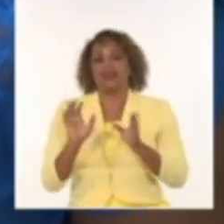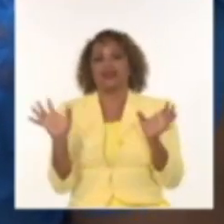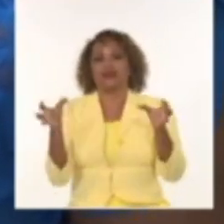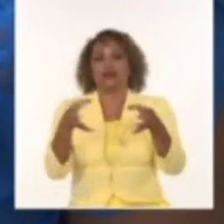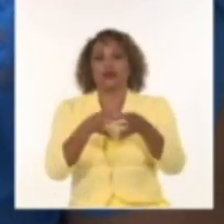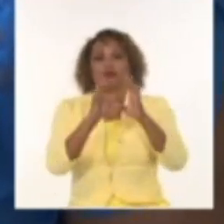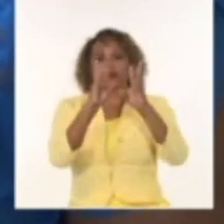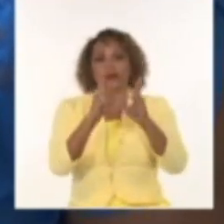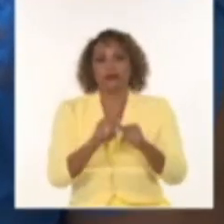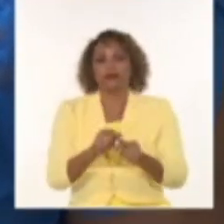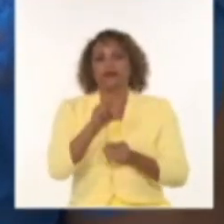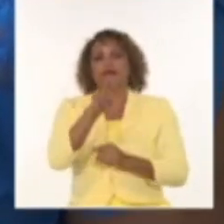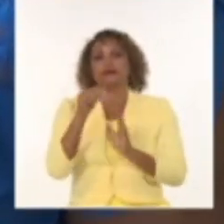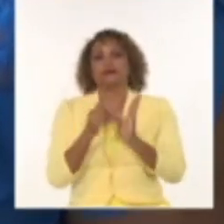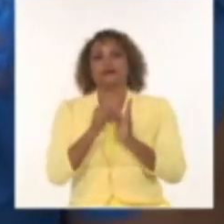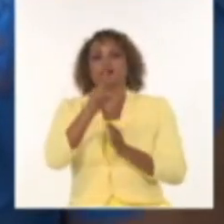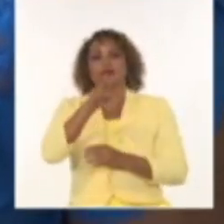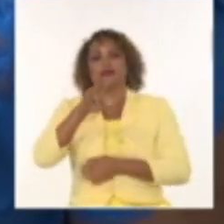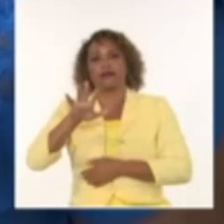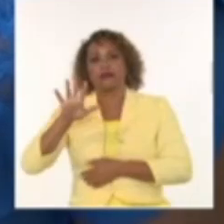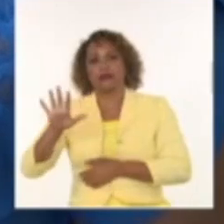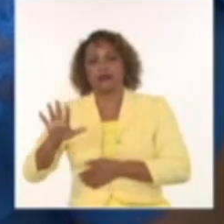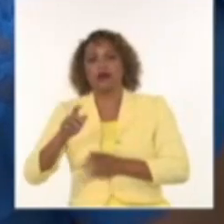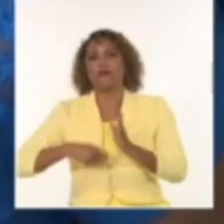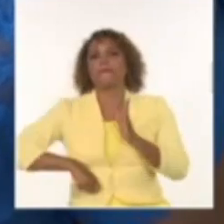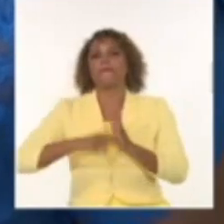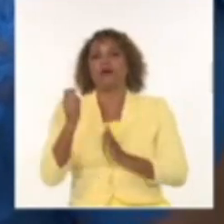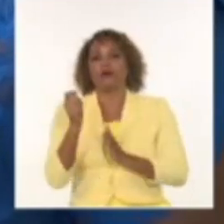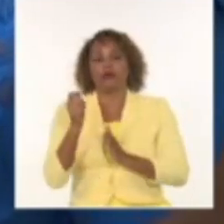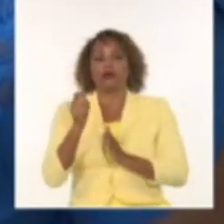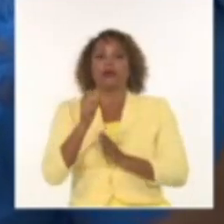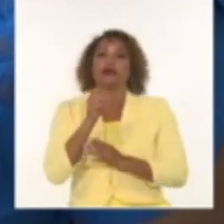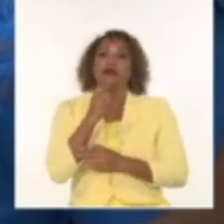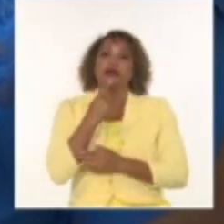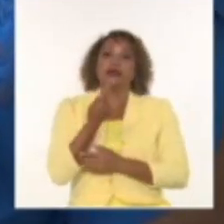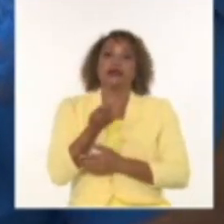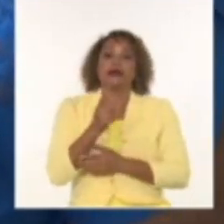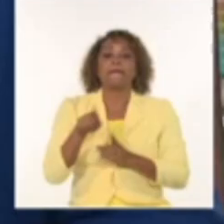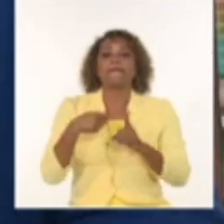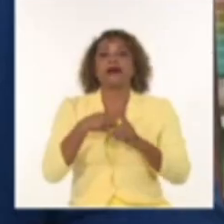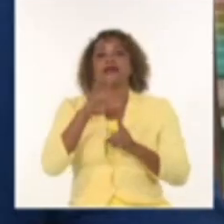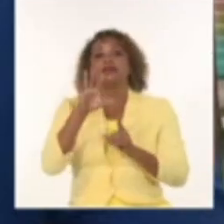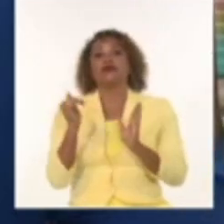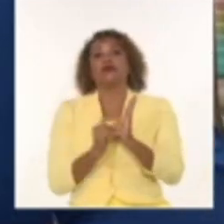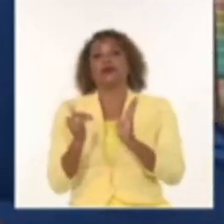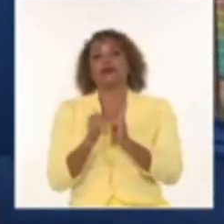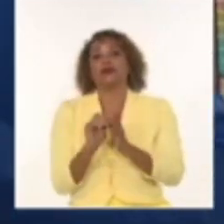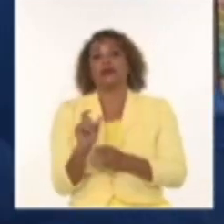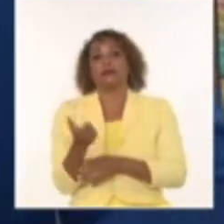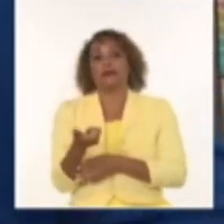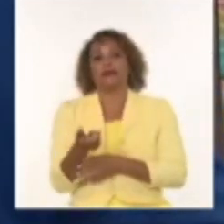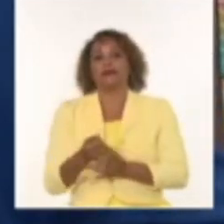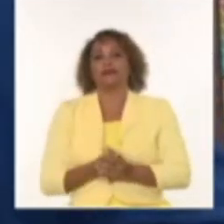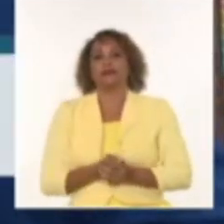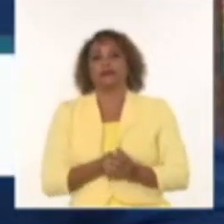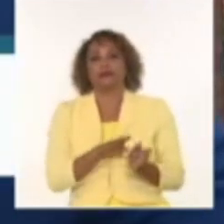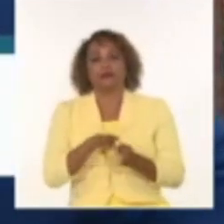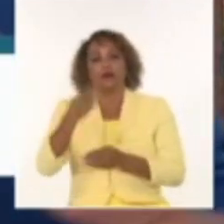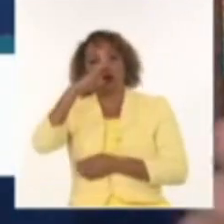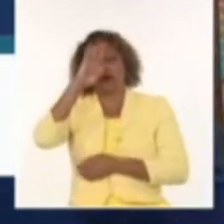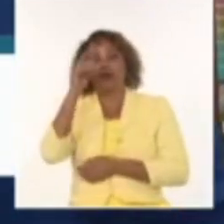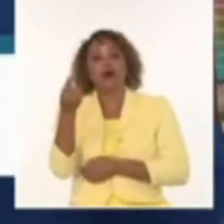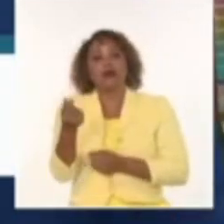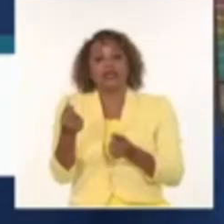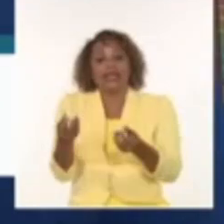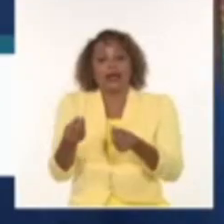total de 2.225 multas con un poco más de 5 millones de pesos. Al cubano se le cobran en efectivo, no se